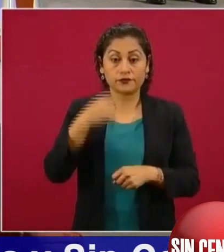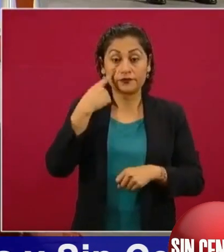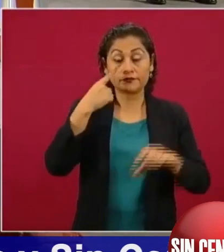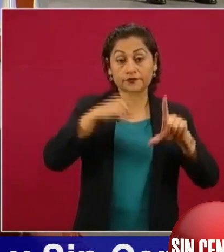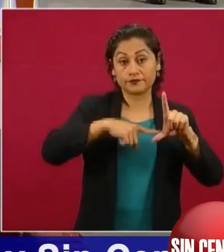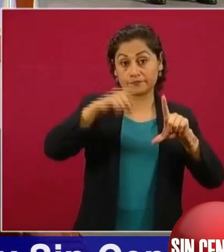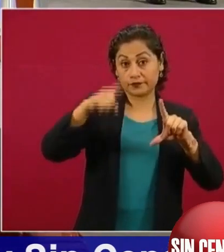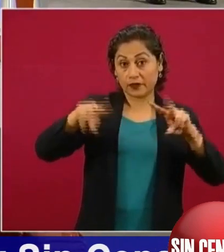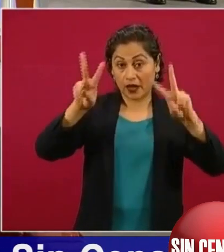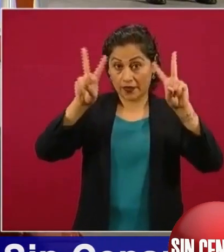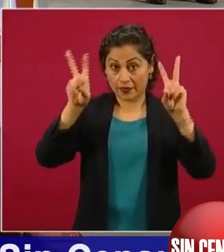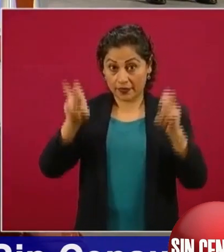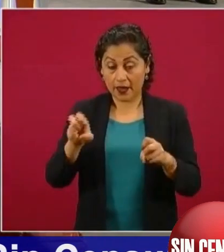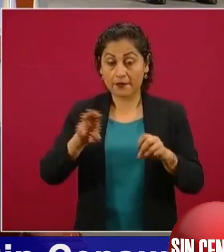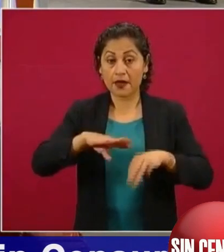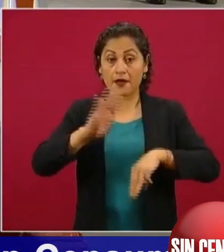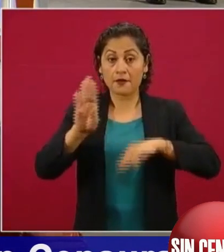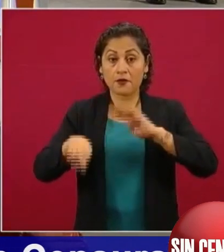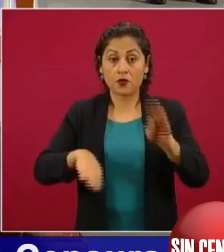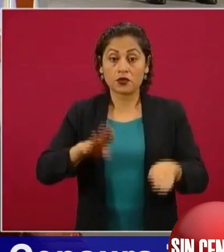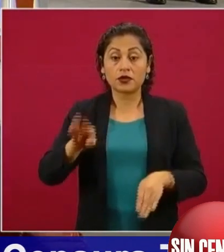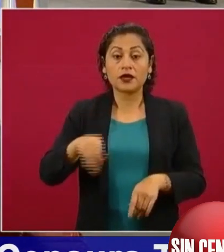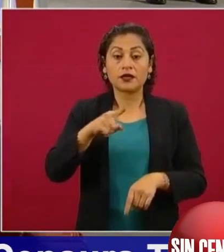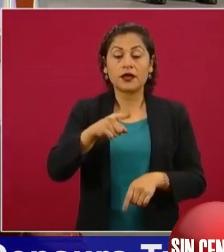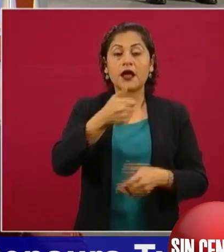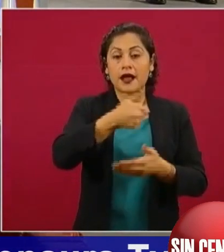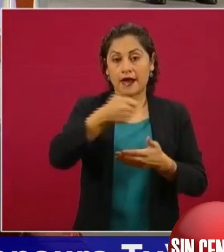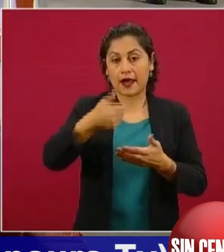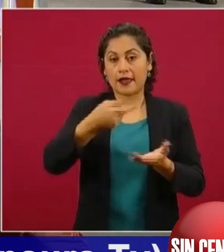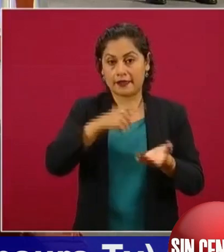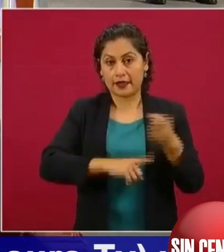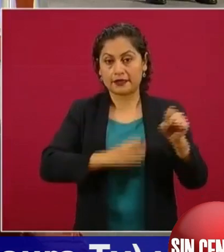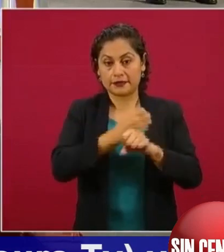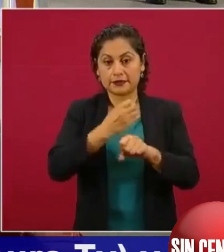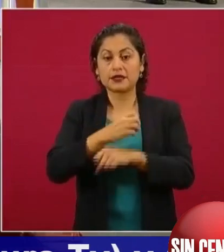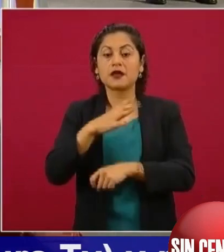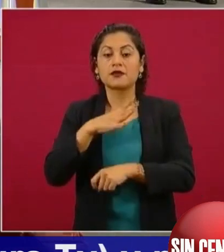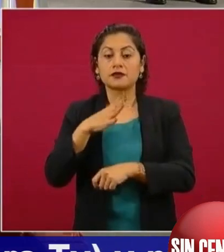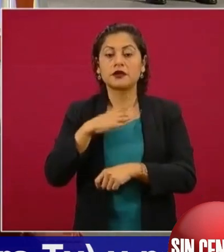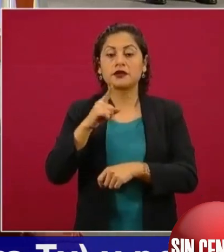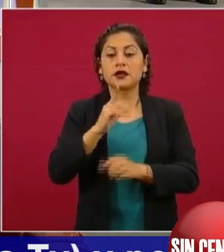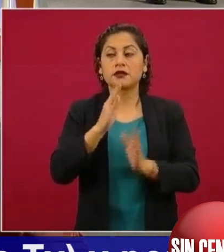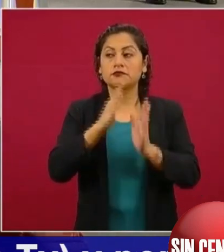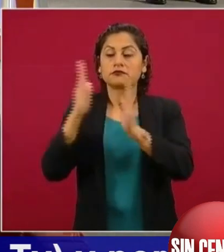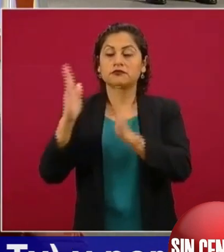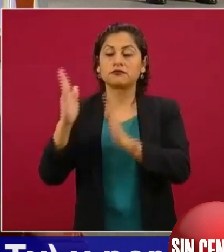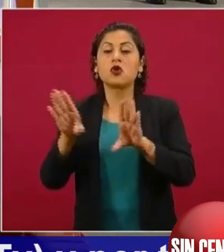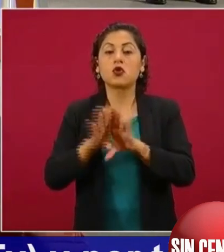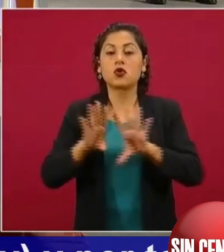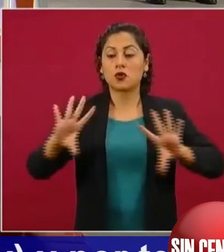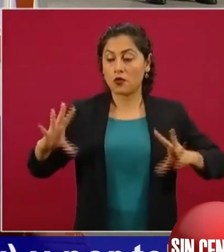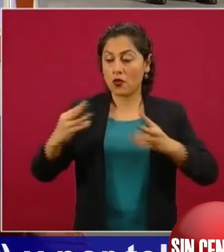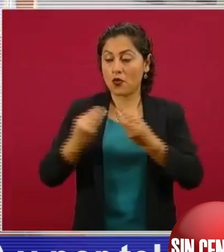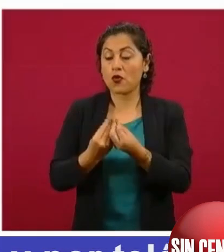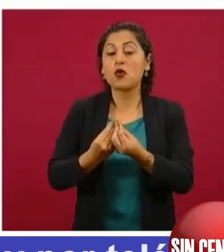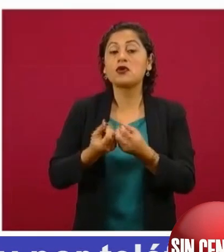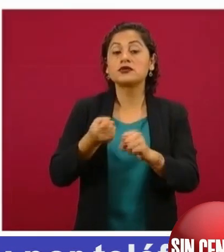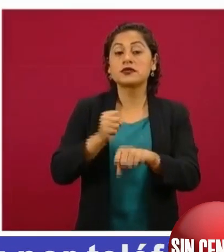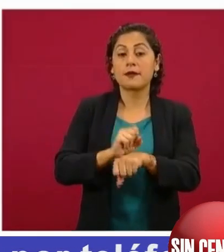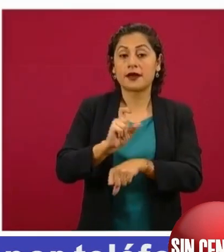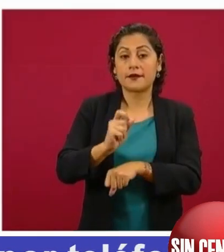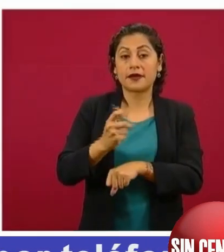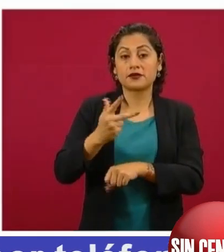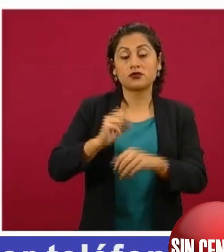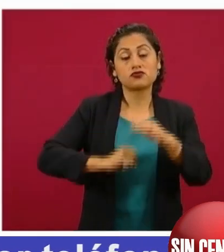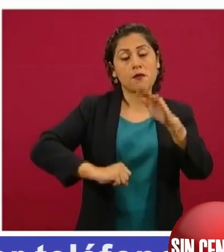en cada estado en un pequeño recuadro que estará del lado superior izquierdo, y lo que vemos es cómo llegamos a la semana 28 con un máximo y